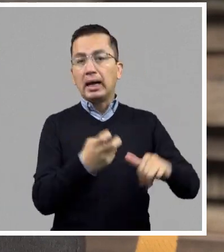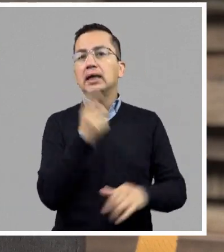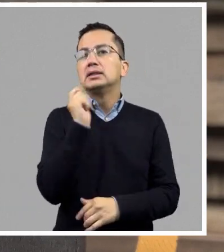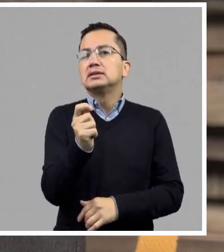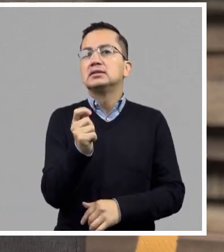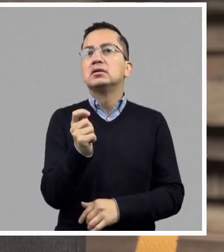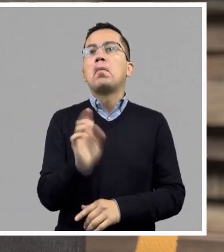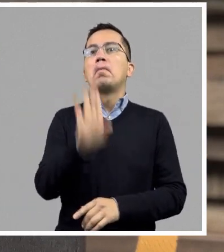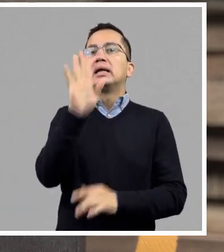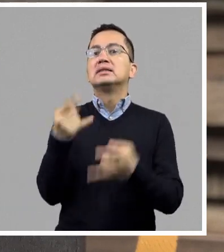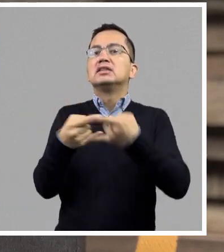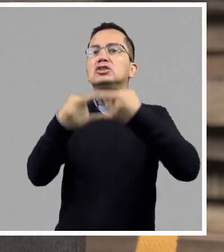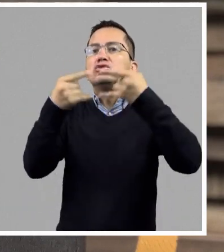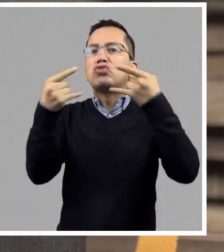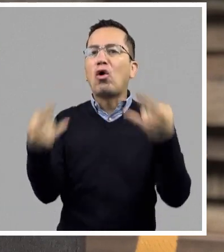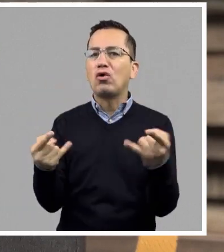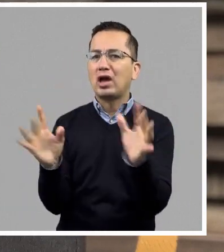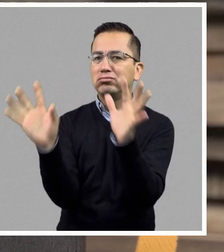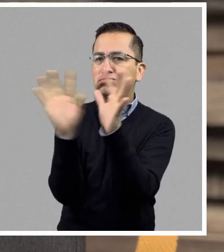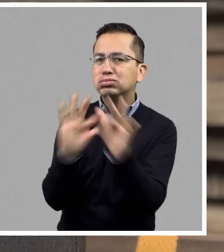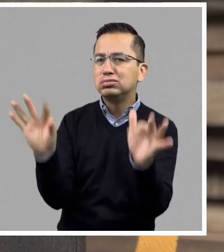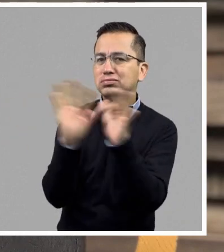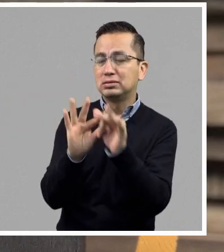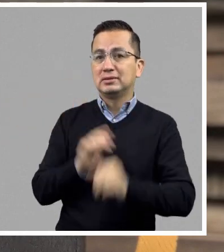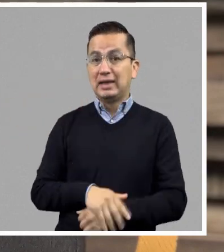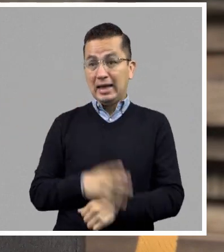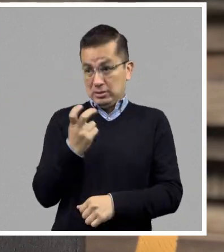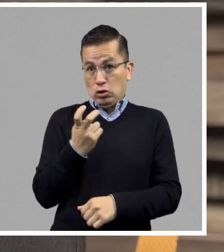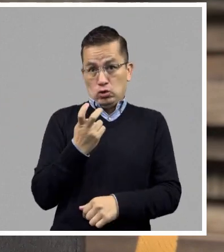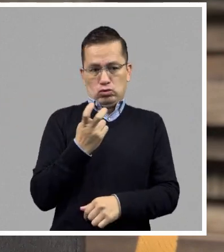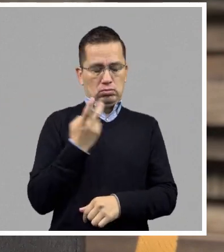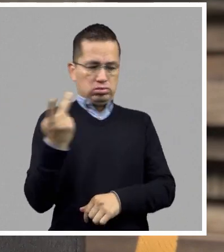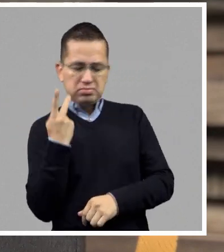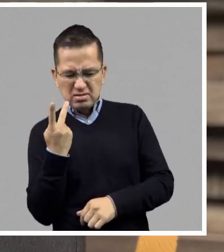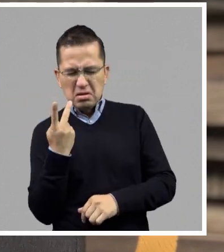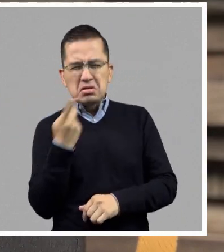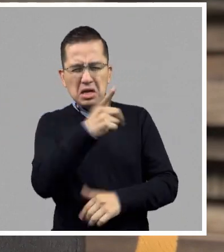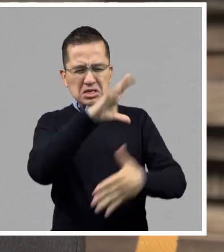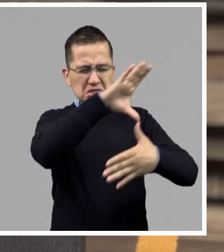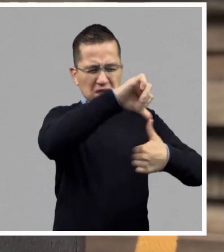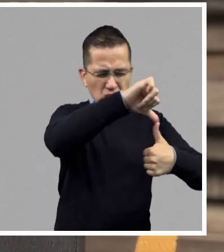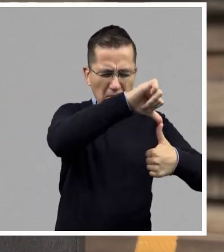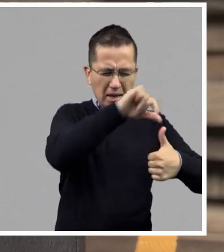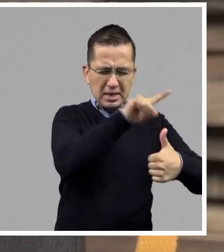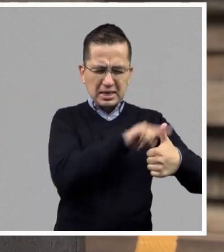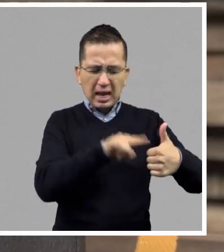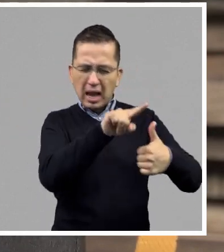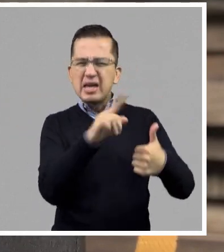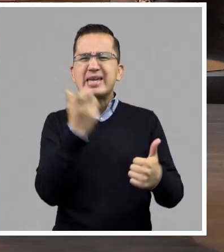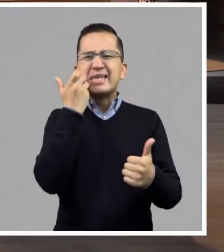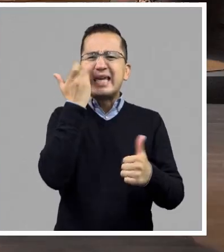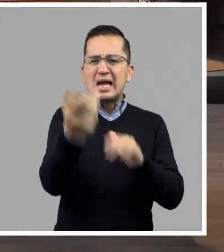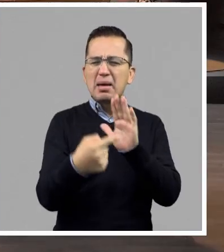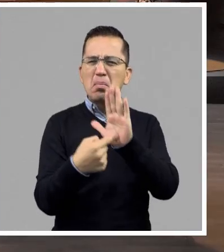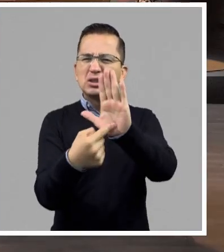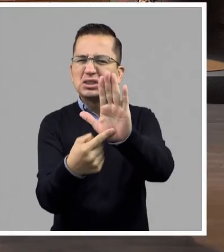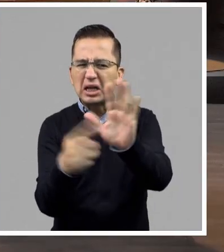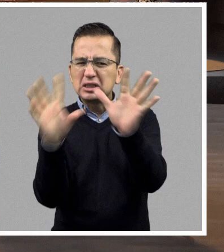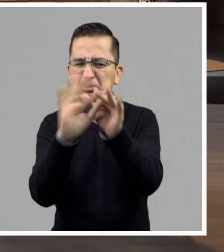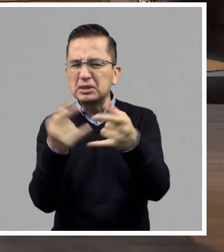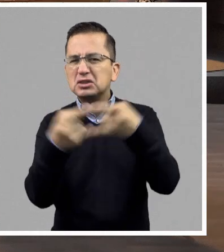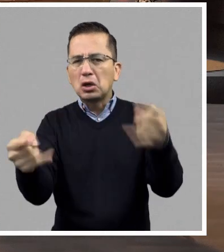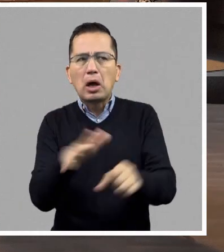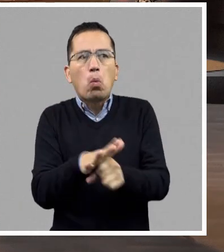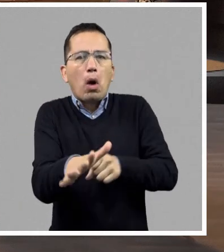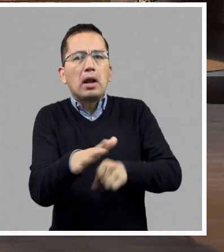desde una perspectiva entonces fue qué queremos contar sobre Centroamérica eso así fue como comenzó el mapa y pues